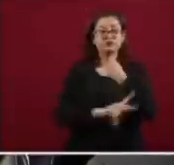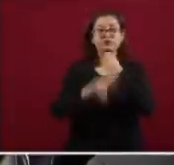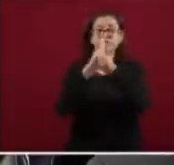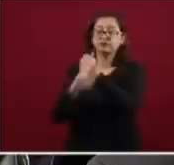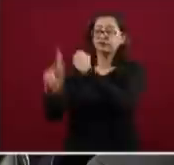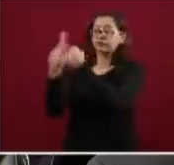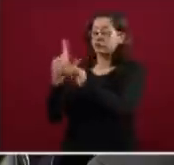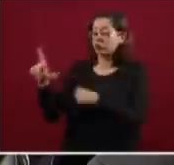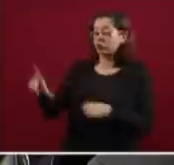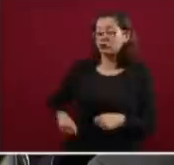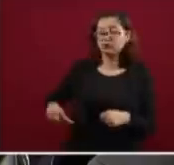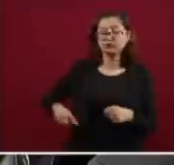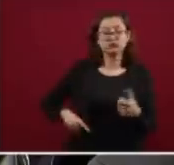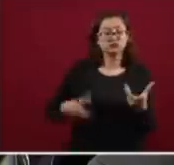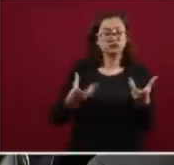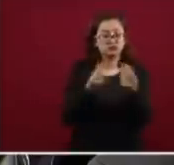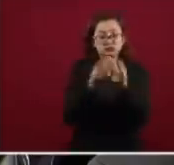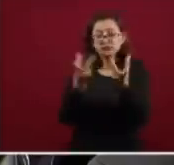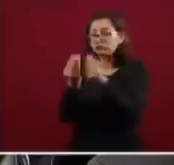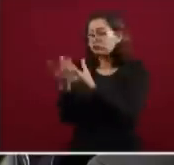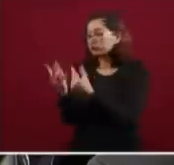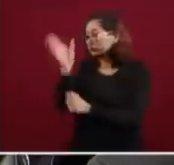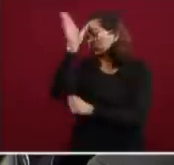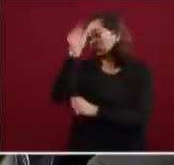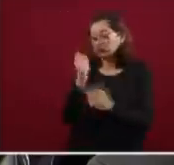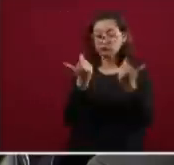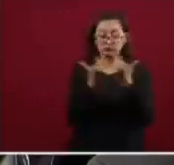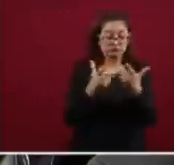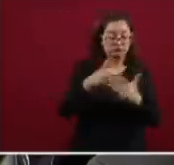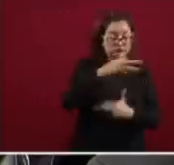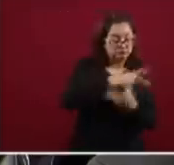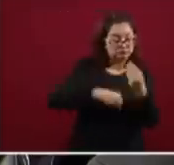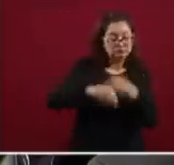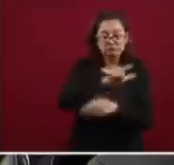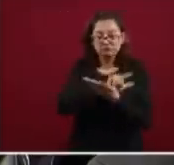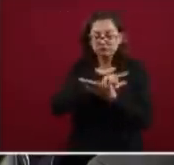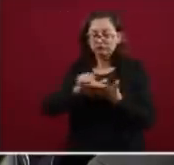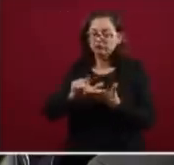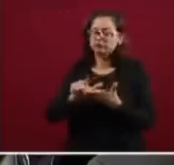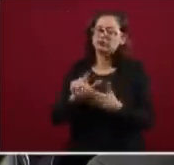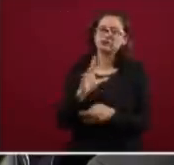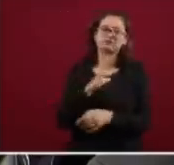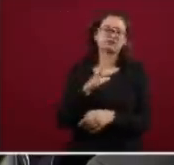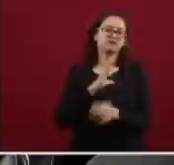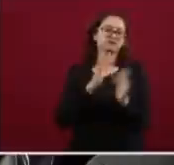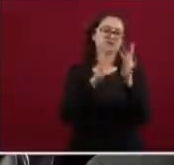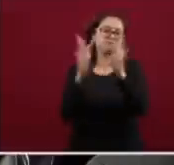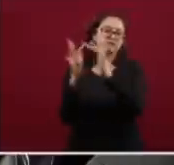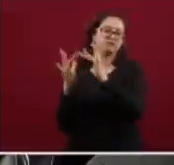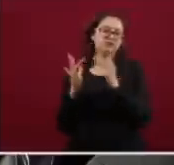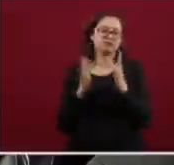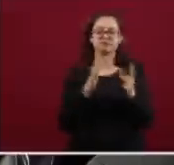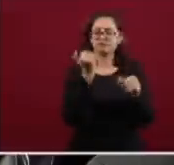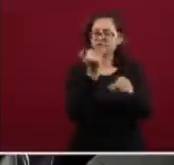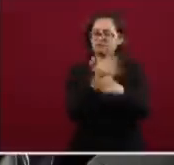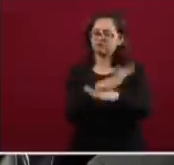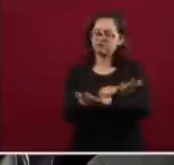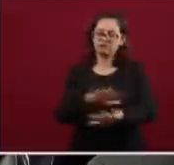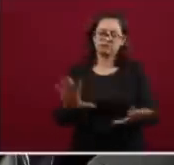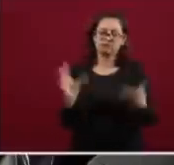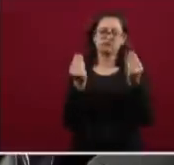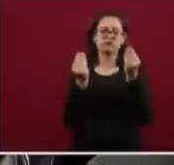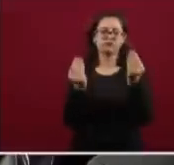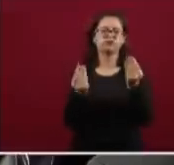para combatir el lavado de dinero ya se tiene mucha información es muy difícil